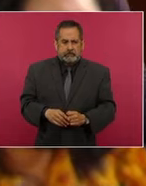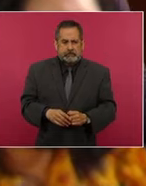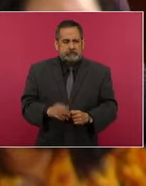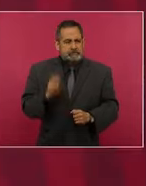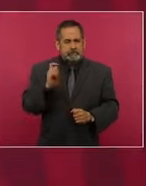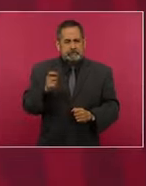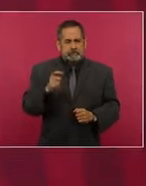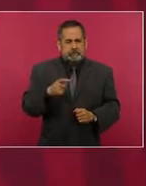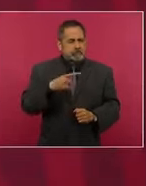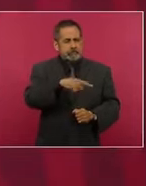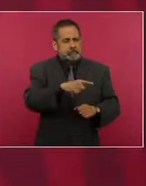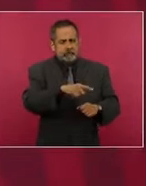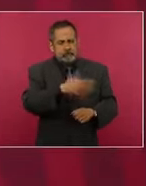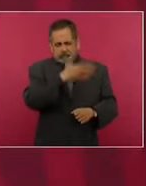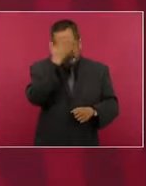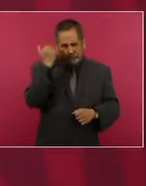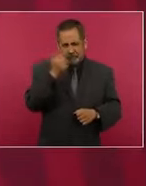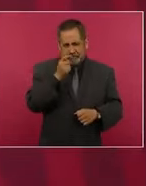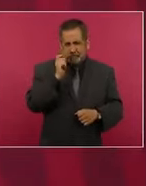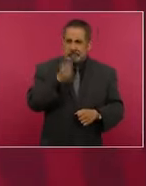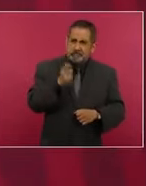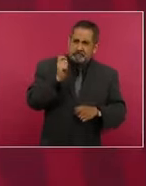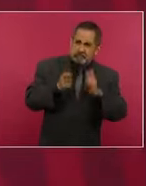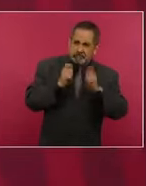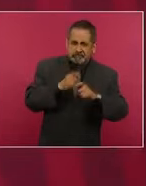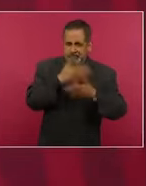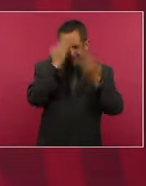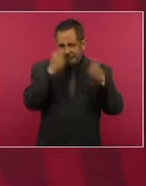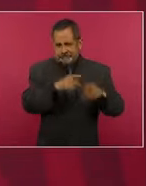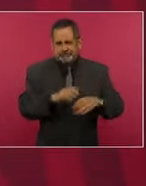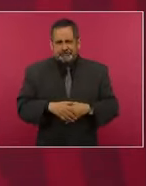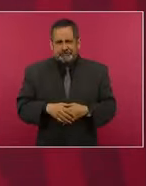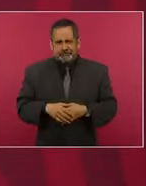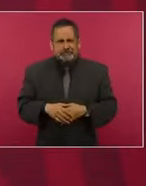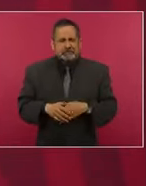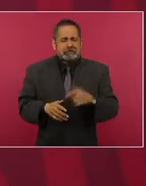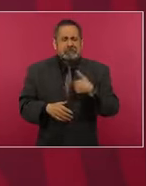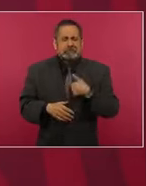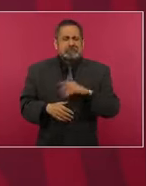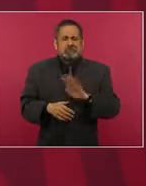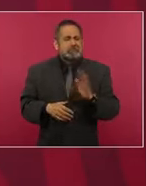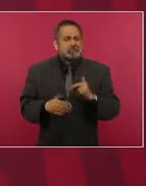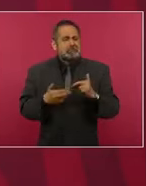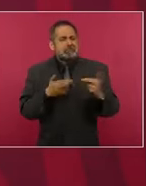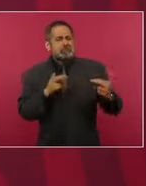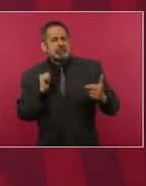están desinformados. Yo no tengo ninguna vinculación